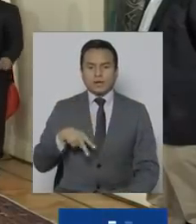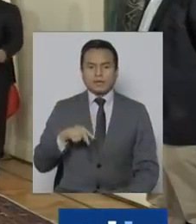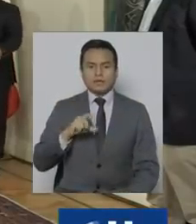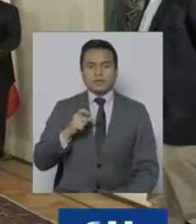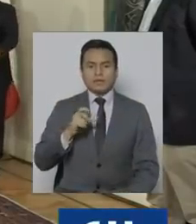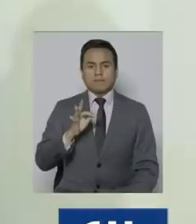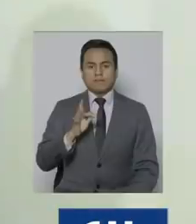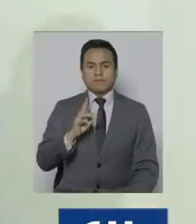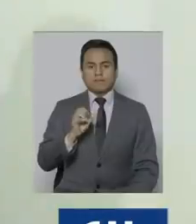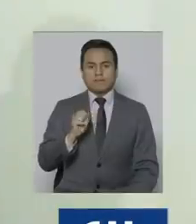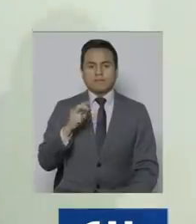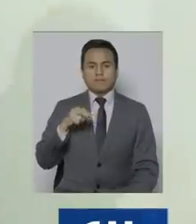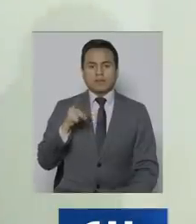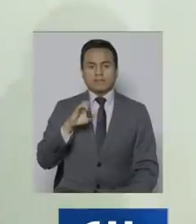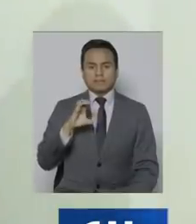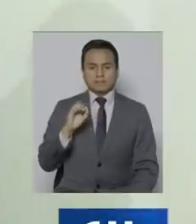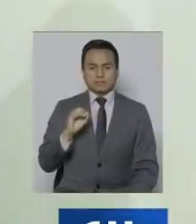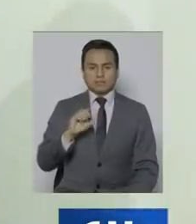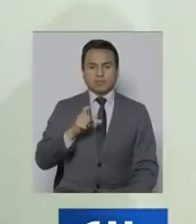Gali.